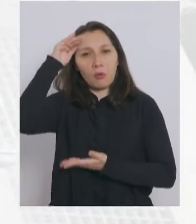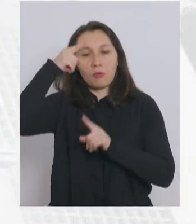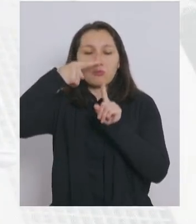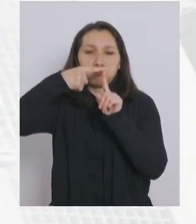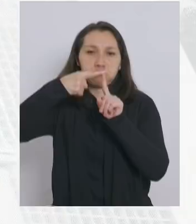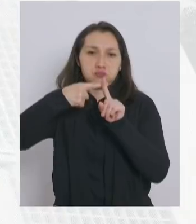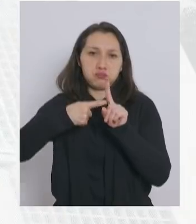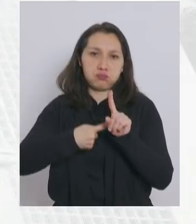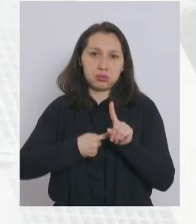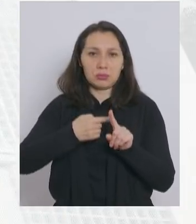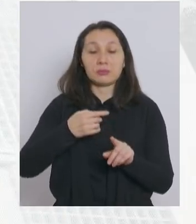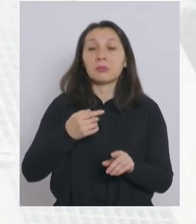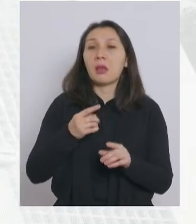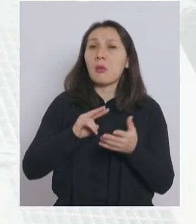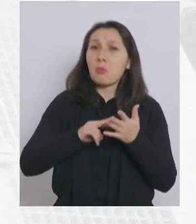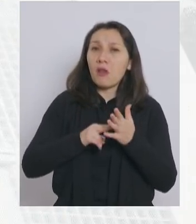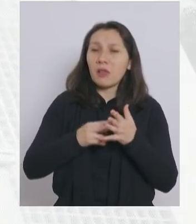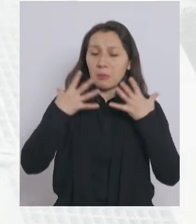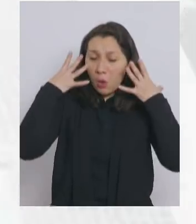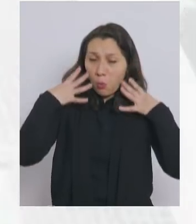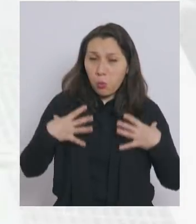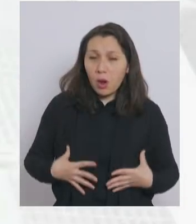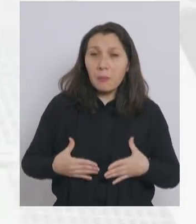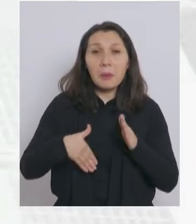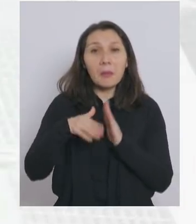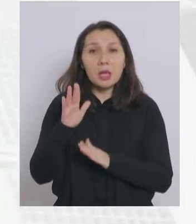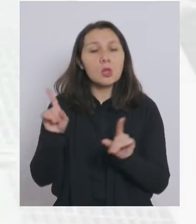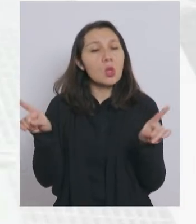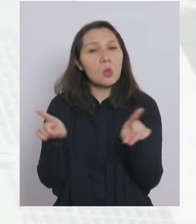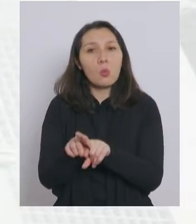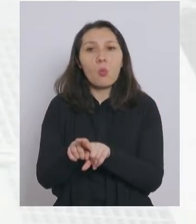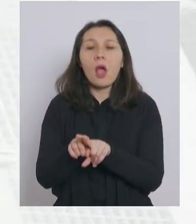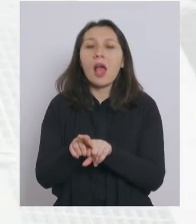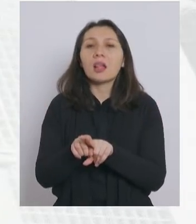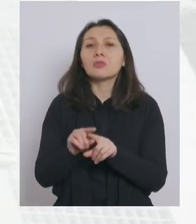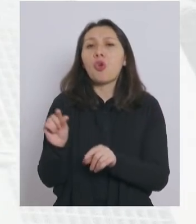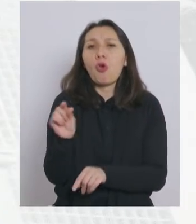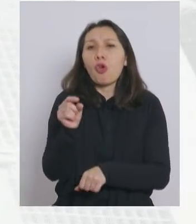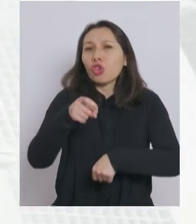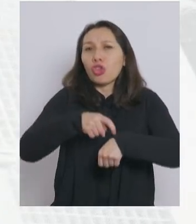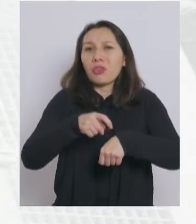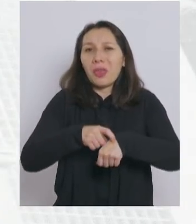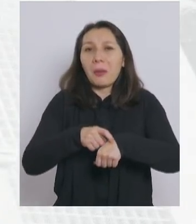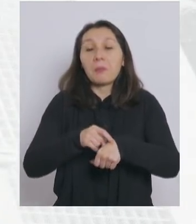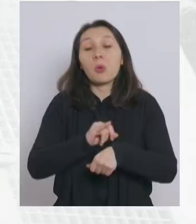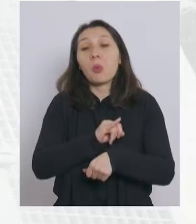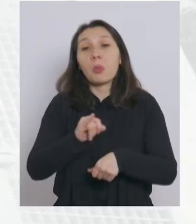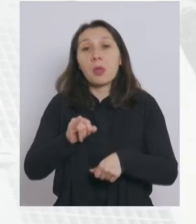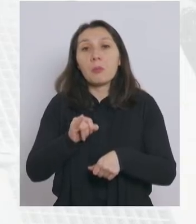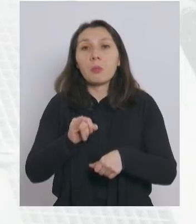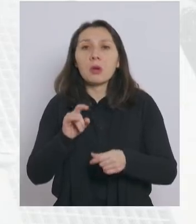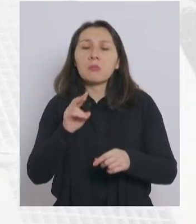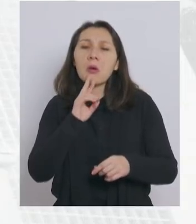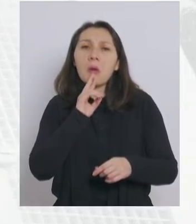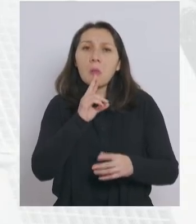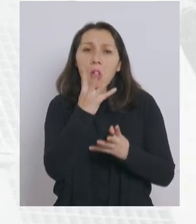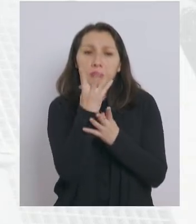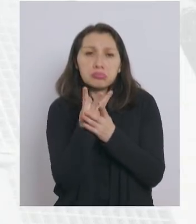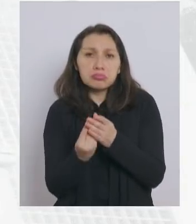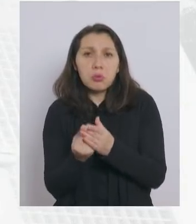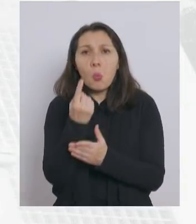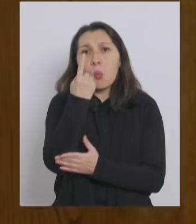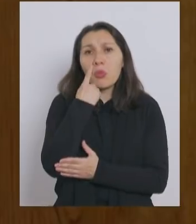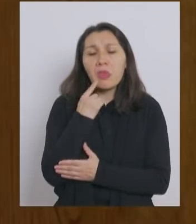La mayoría de los eventos adversos sistémicos fueron igualmente de naturaleza transitoria y se resolvieron entre 1 a 2